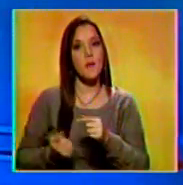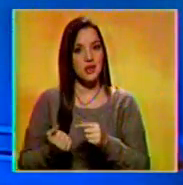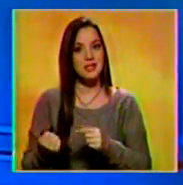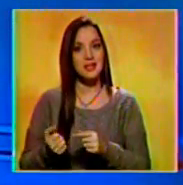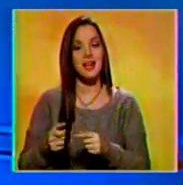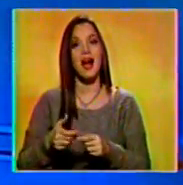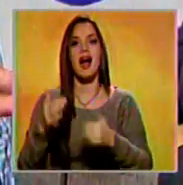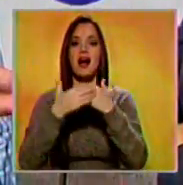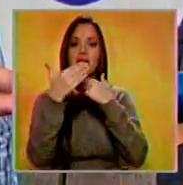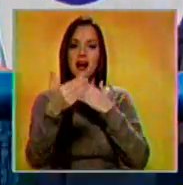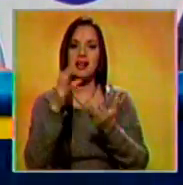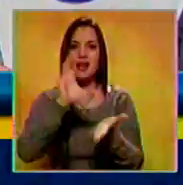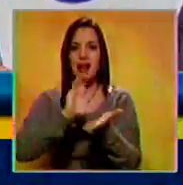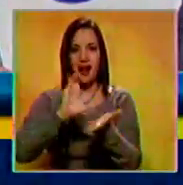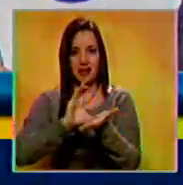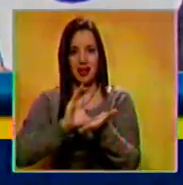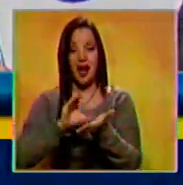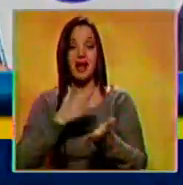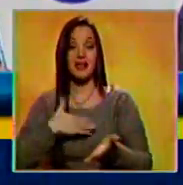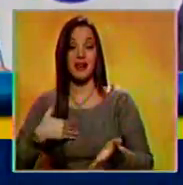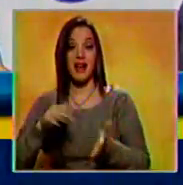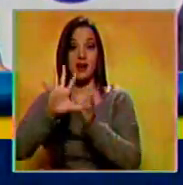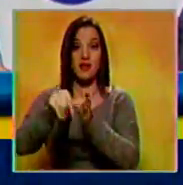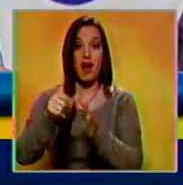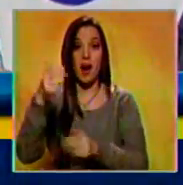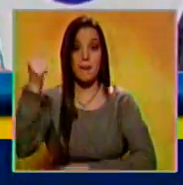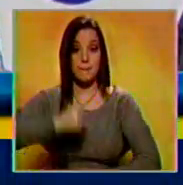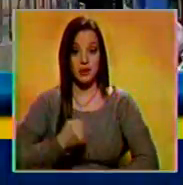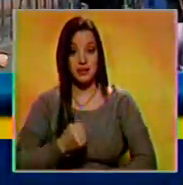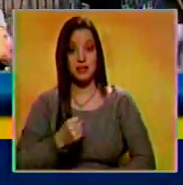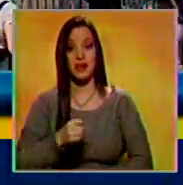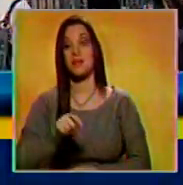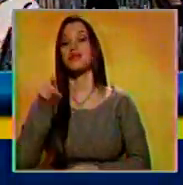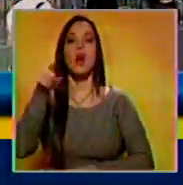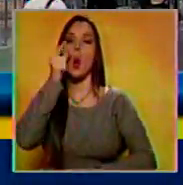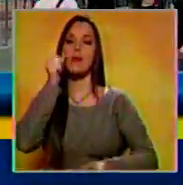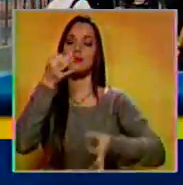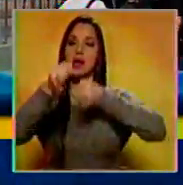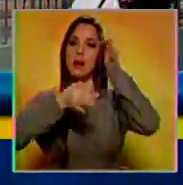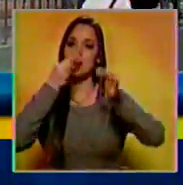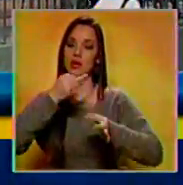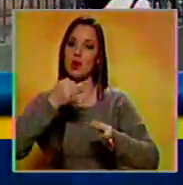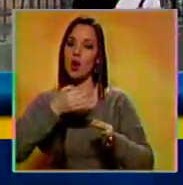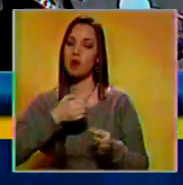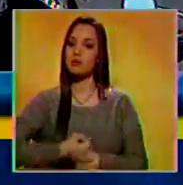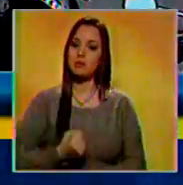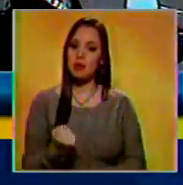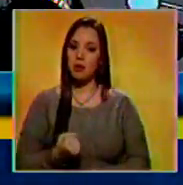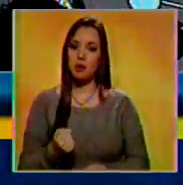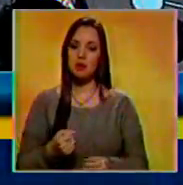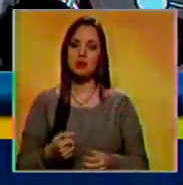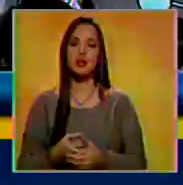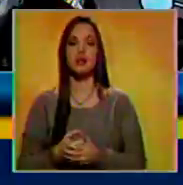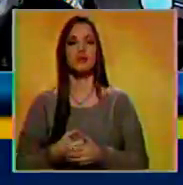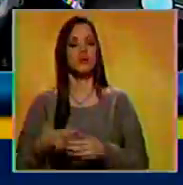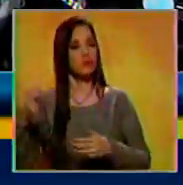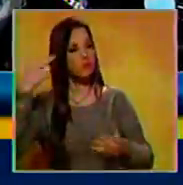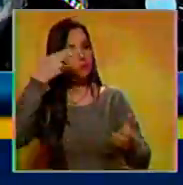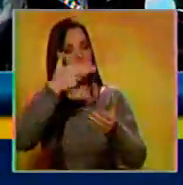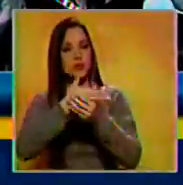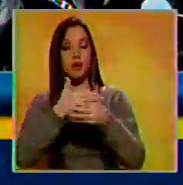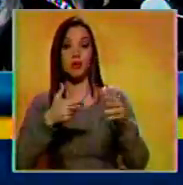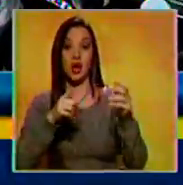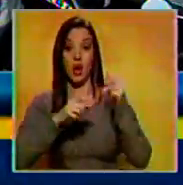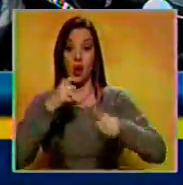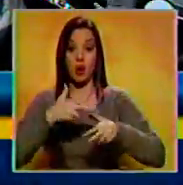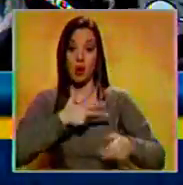Catia. El director de Policaracas, general Eduardo Serrano Díaz, explicó que los delincuentes atacaron al funcionario para robarlo tras